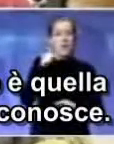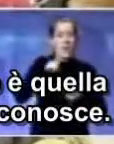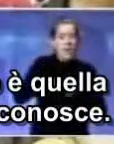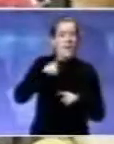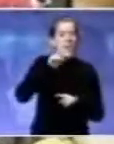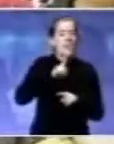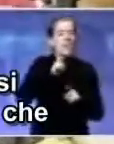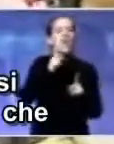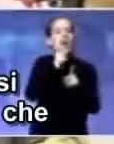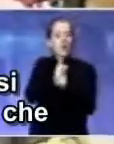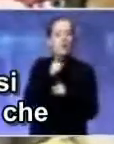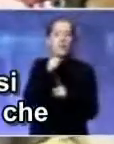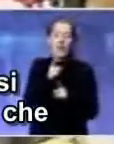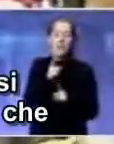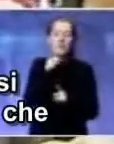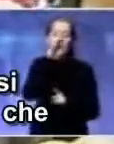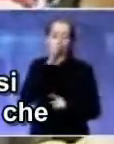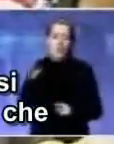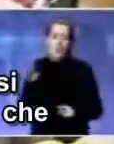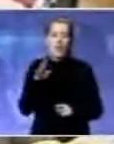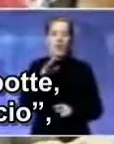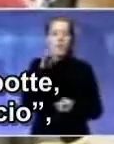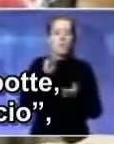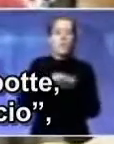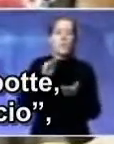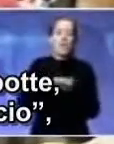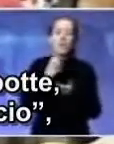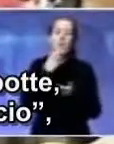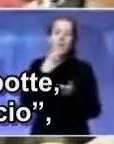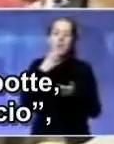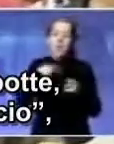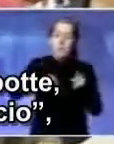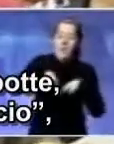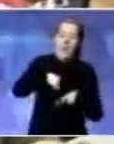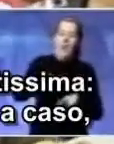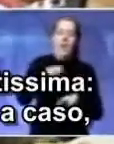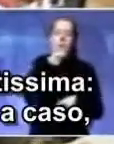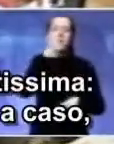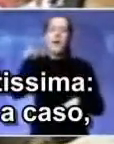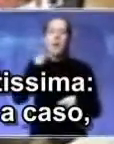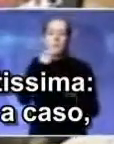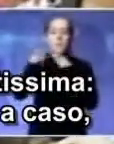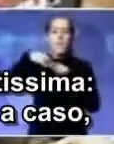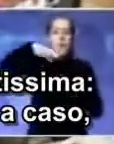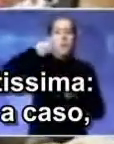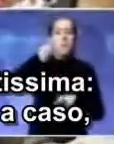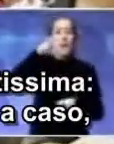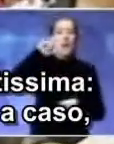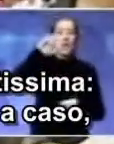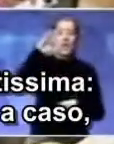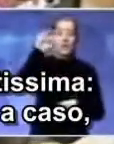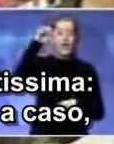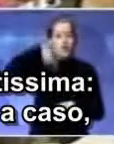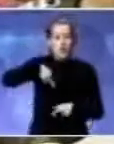escondida, porque a veces no se le da importancia a que cuando te están pegando una patada te están diciendo maricón, y eso tiene mucha importancia, no te están diciendo